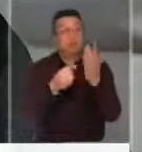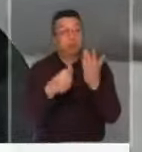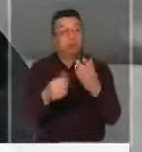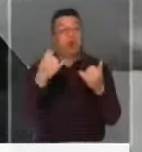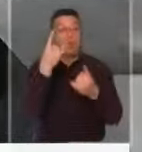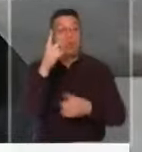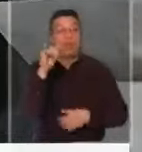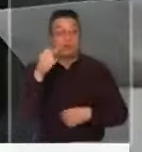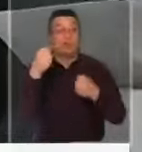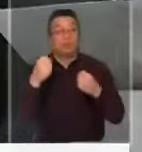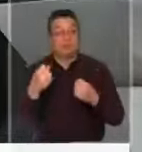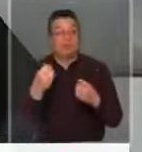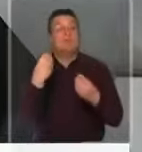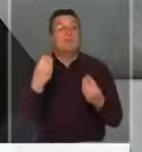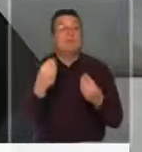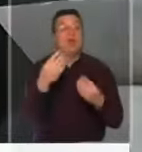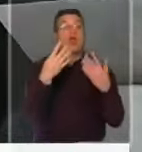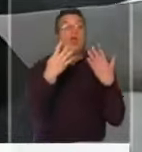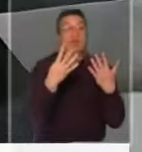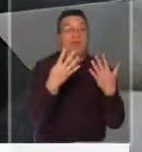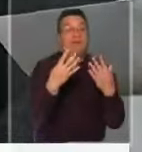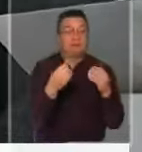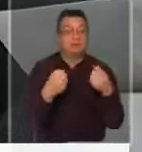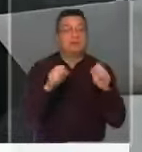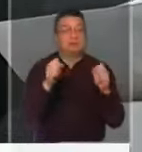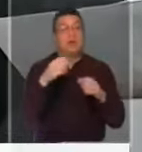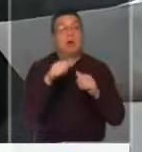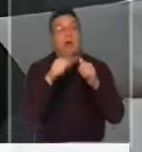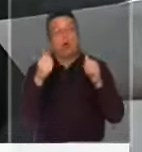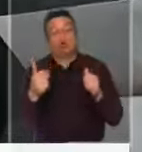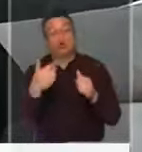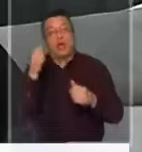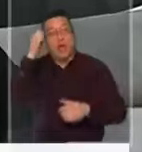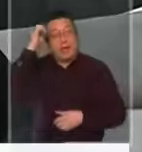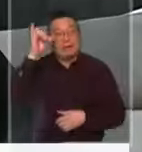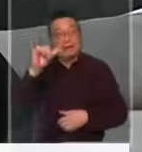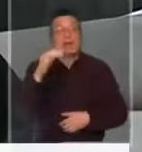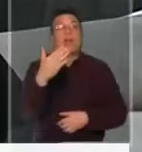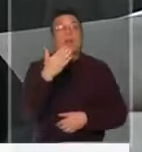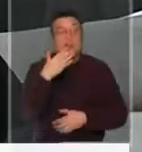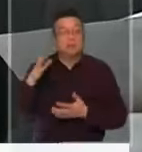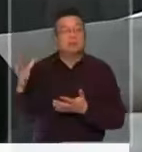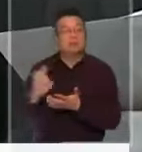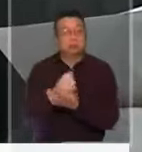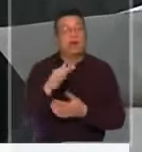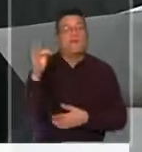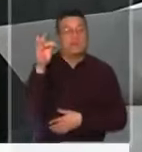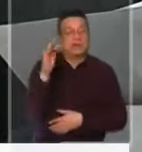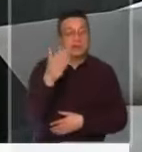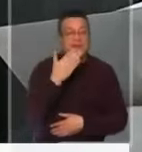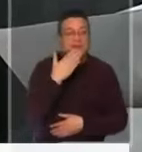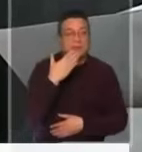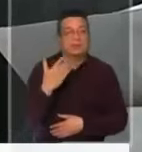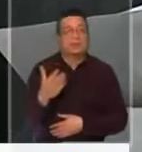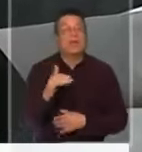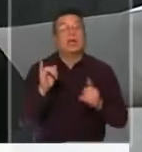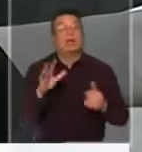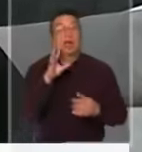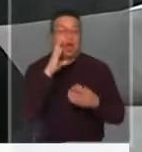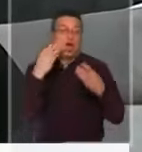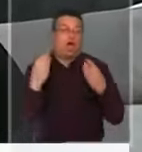UDI, haber ganado 9, 8 más la región de Aysén, a quien también queremos felicitar. Y por supuesto